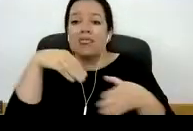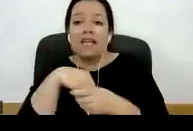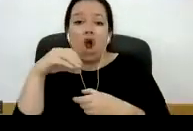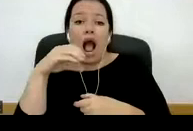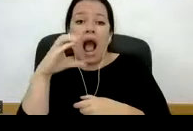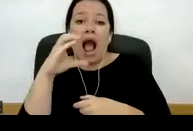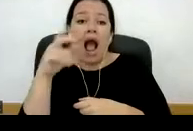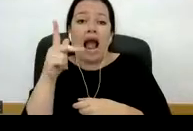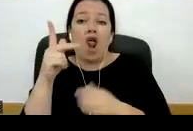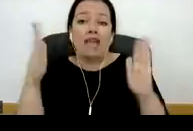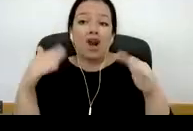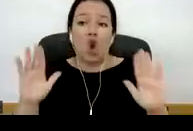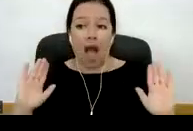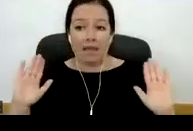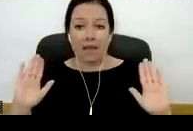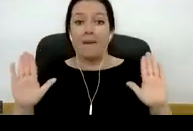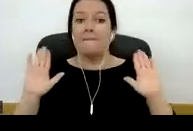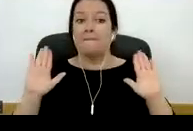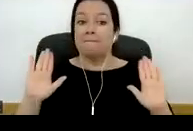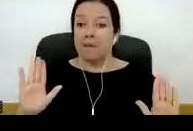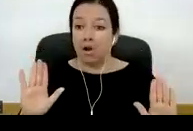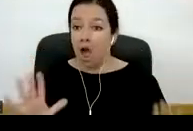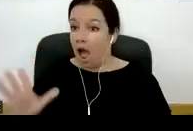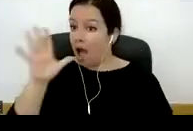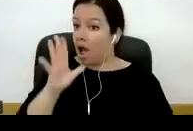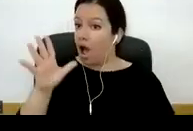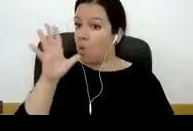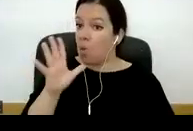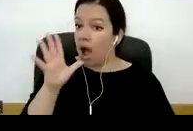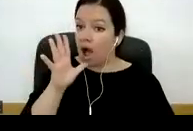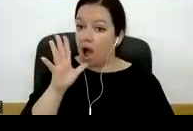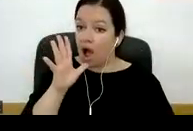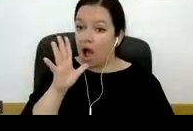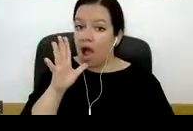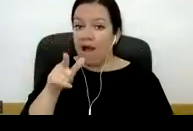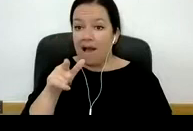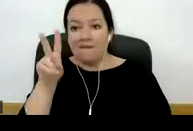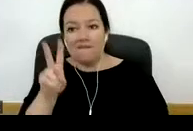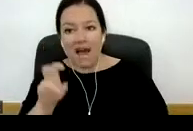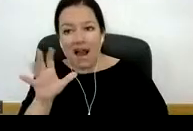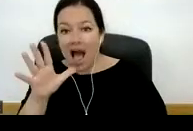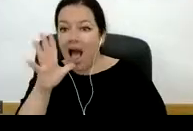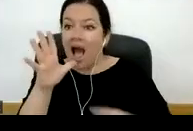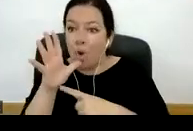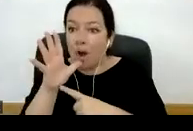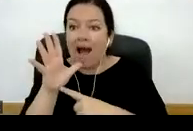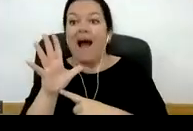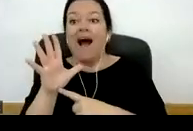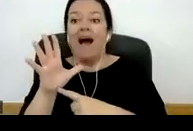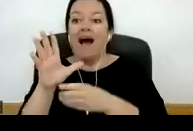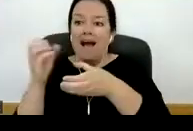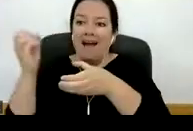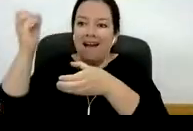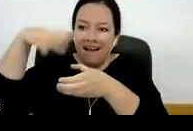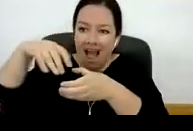calorías, ¿no? Pero hemos de entender esta hidratación como una oportunidad de introducir aquellos